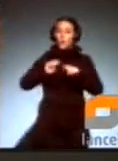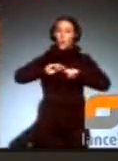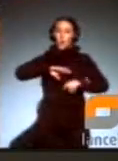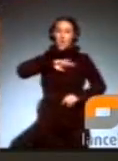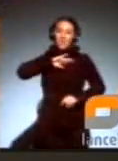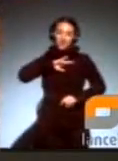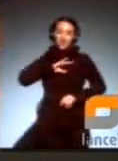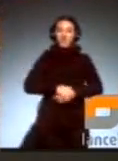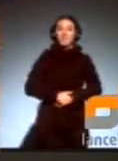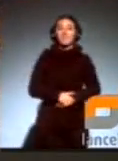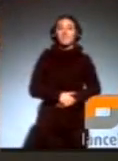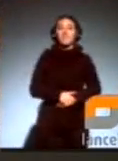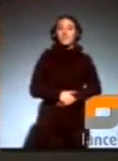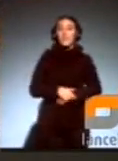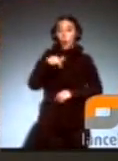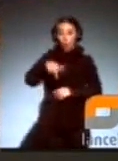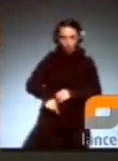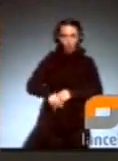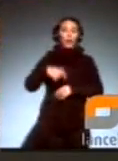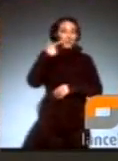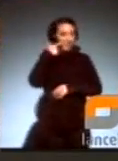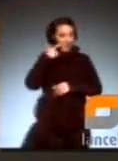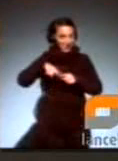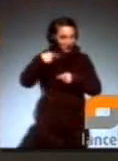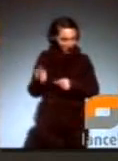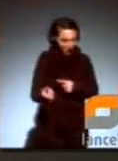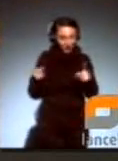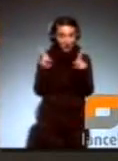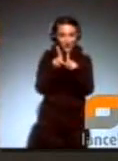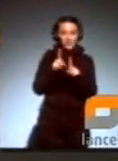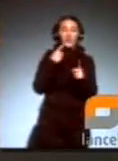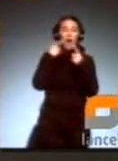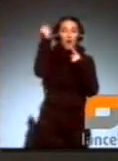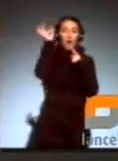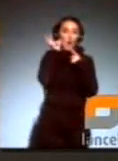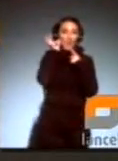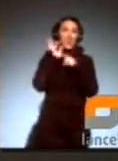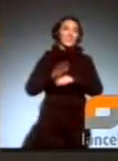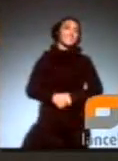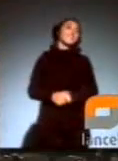Hoy te toca, Quique. Ahora sí, hoy toca. El niño, oye el niño.